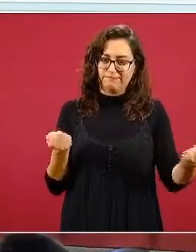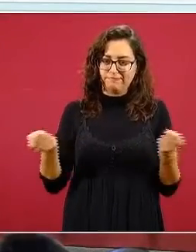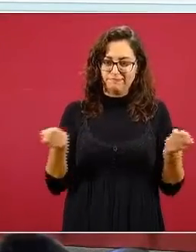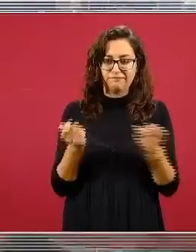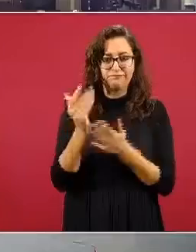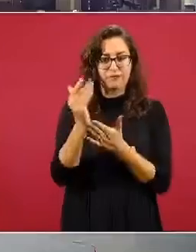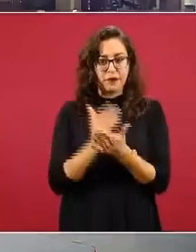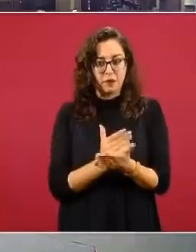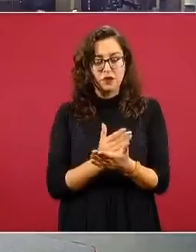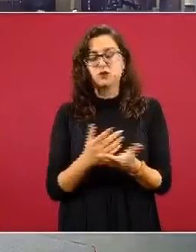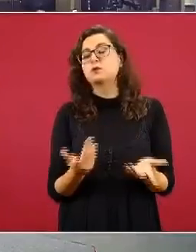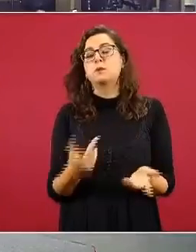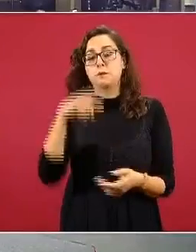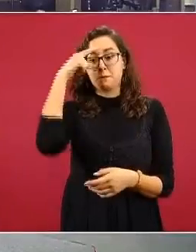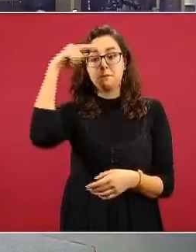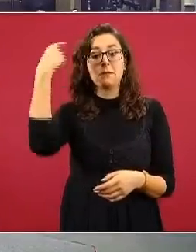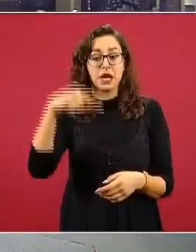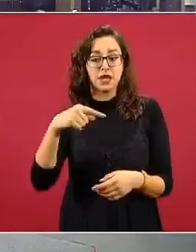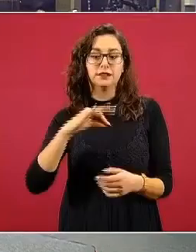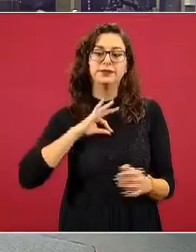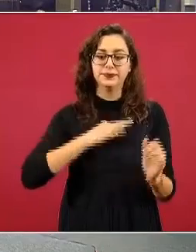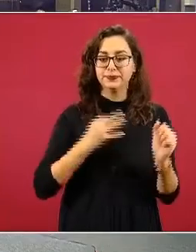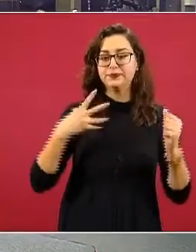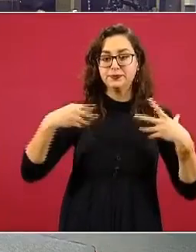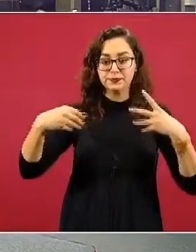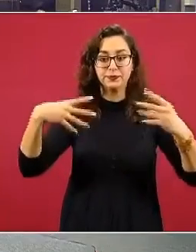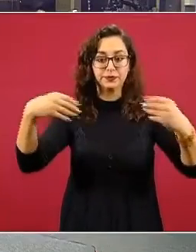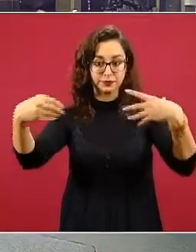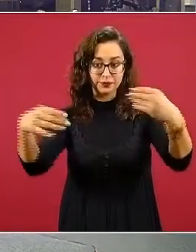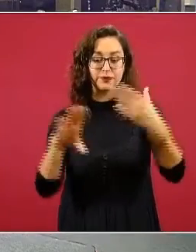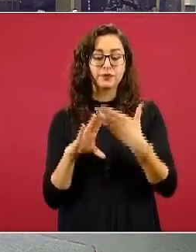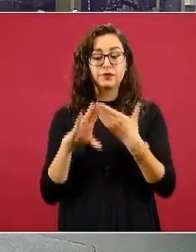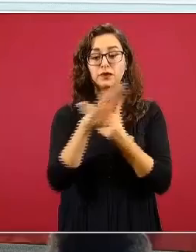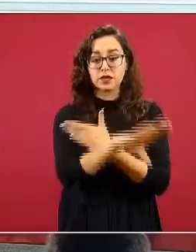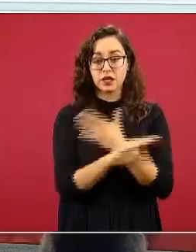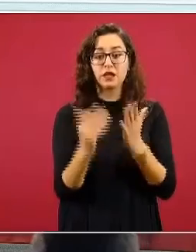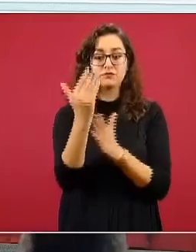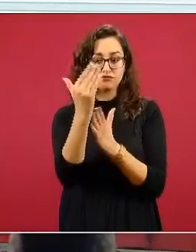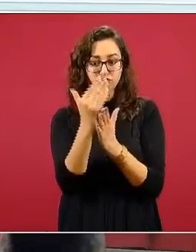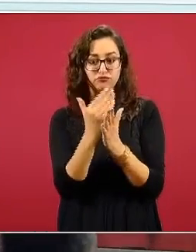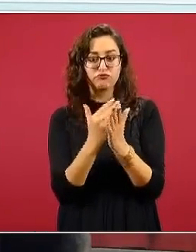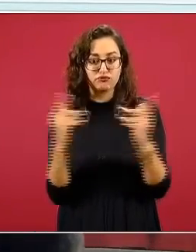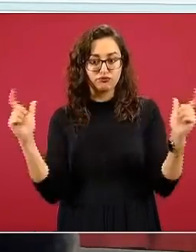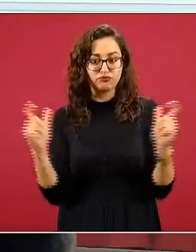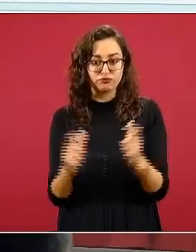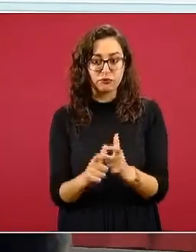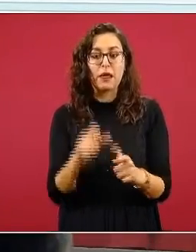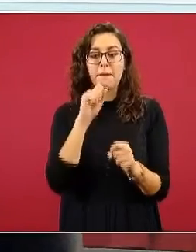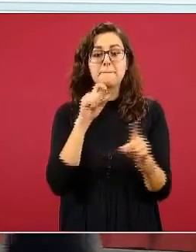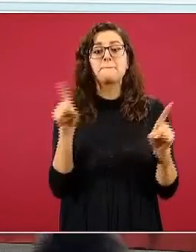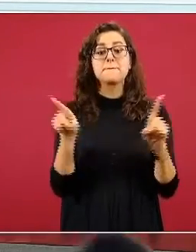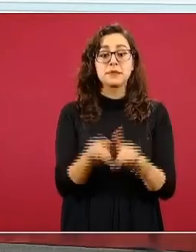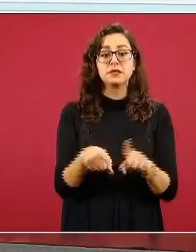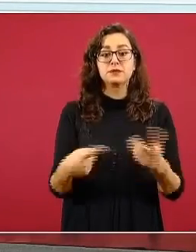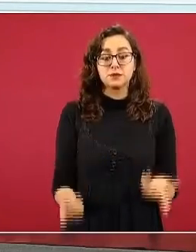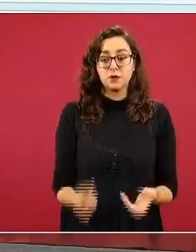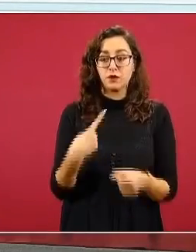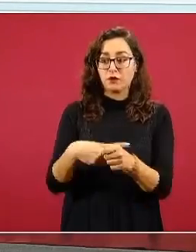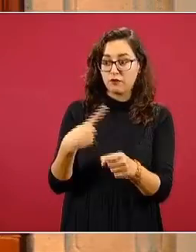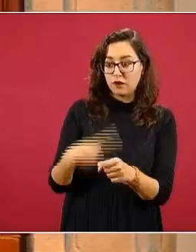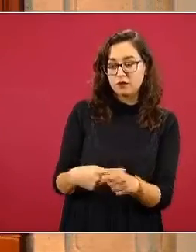pues contribuir a la disminución de contagios y por lo tanto a la disminución en la presentación de